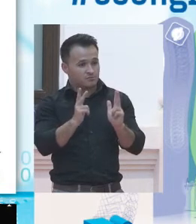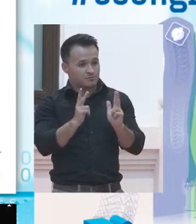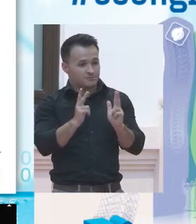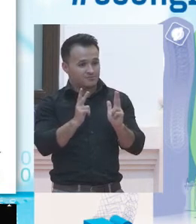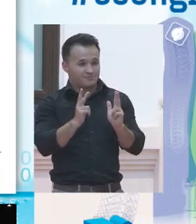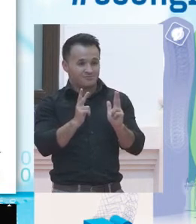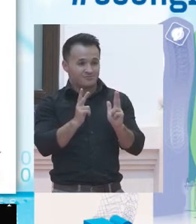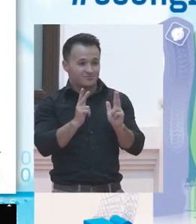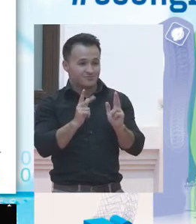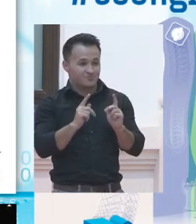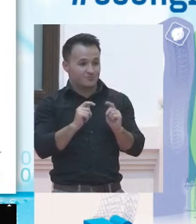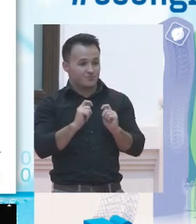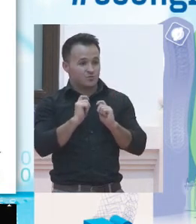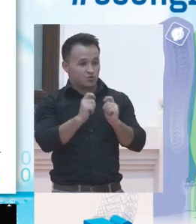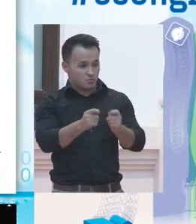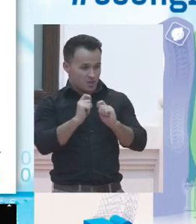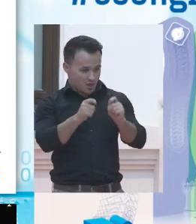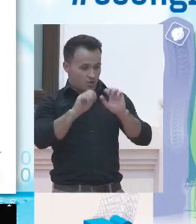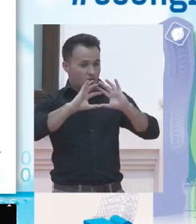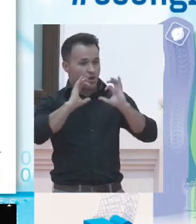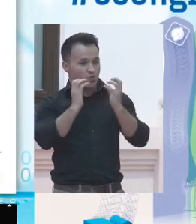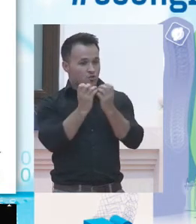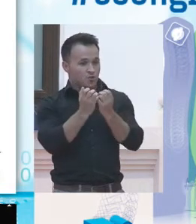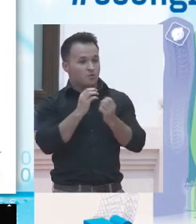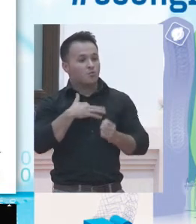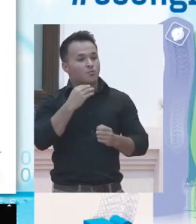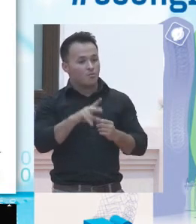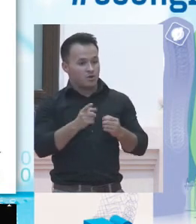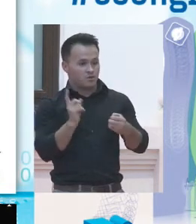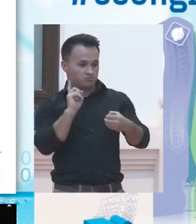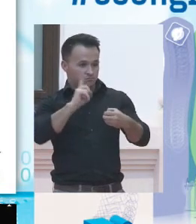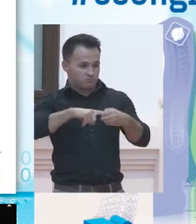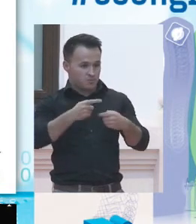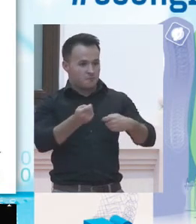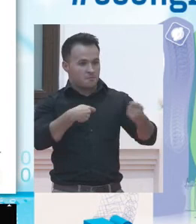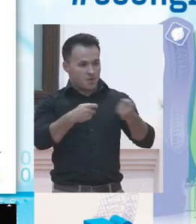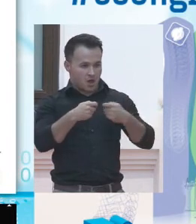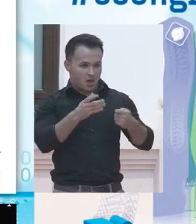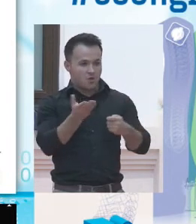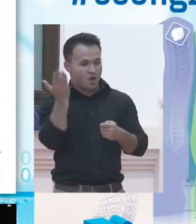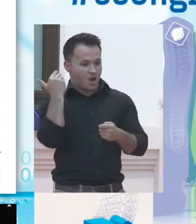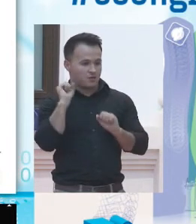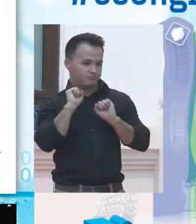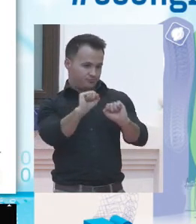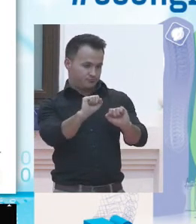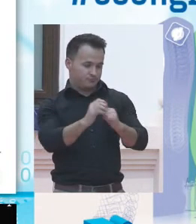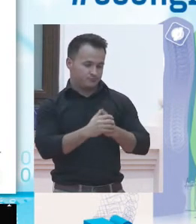de nube pudieran entrar en un mercado que les estaba cerrado por las barreras anteriores.